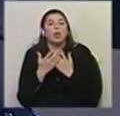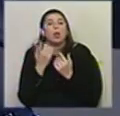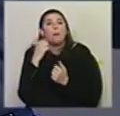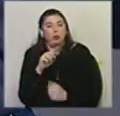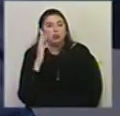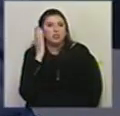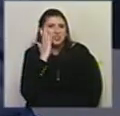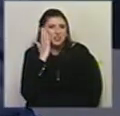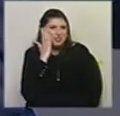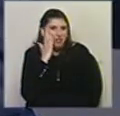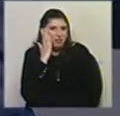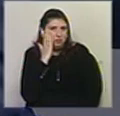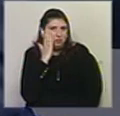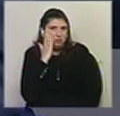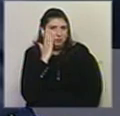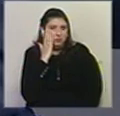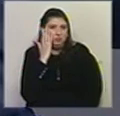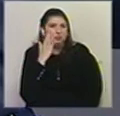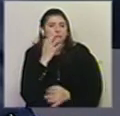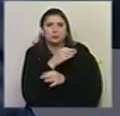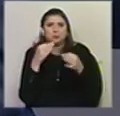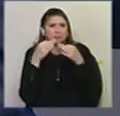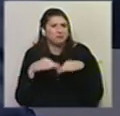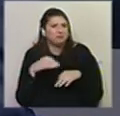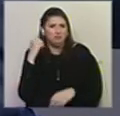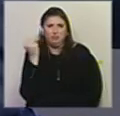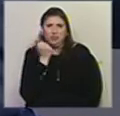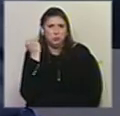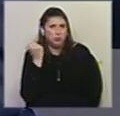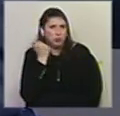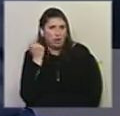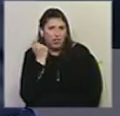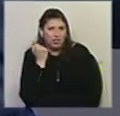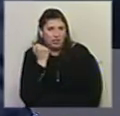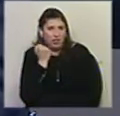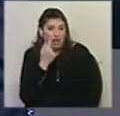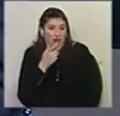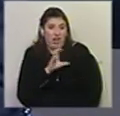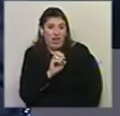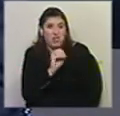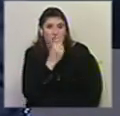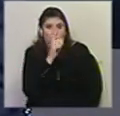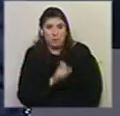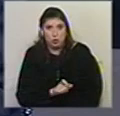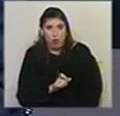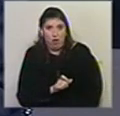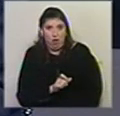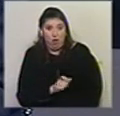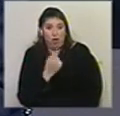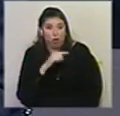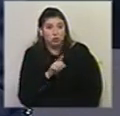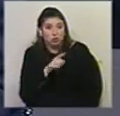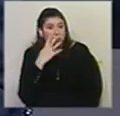por razones obvias, que tiene una eficacia importante en una determinada patología. El hecho de que sea eficaz en una